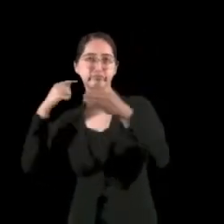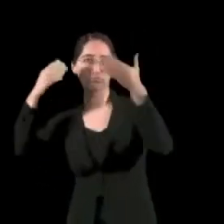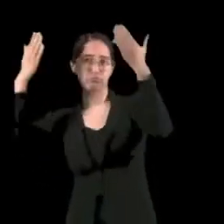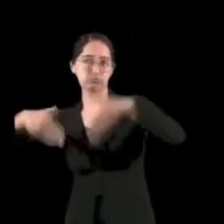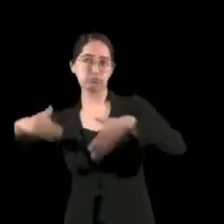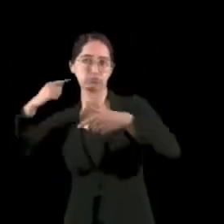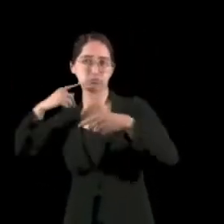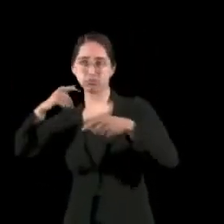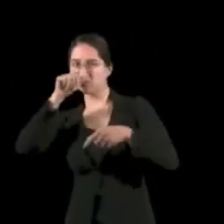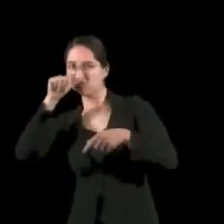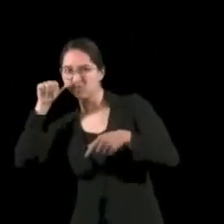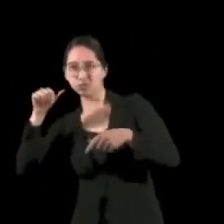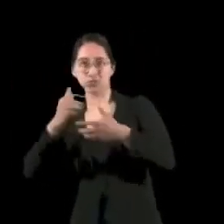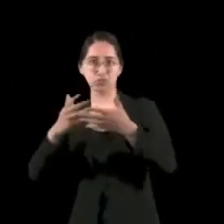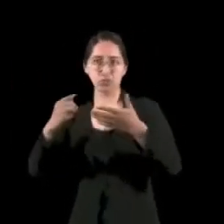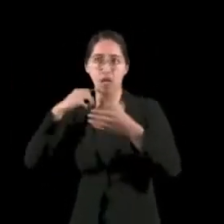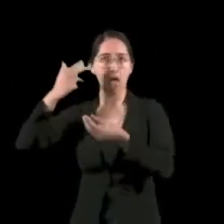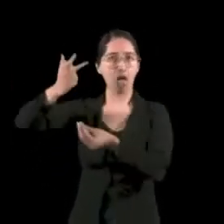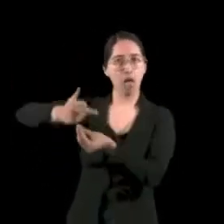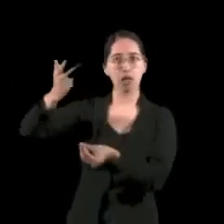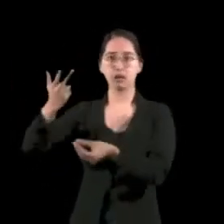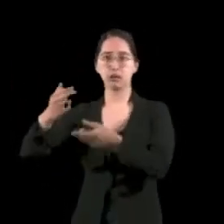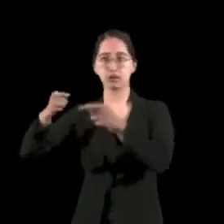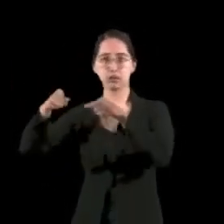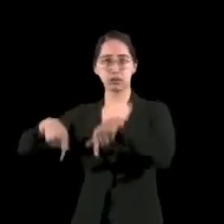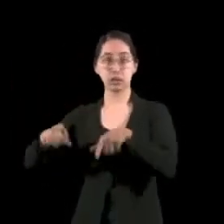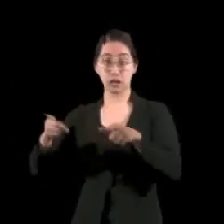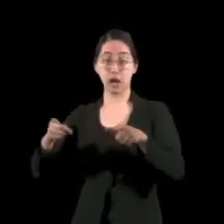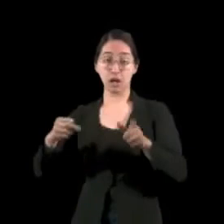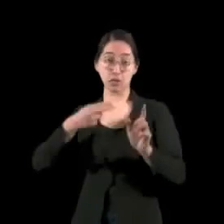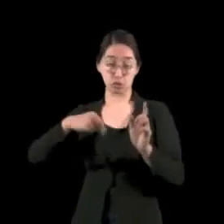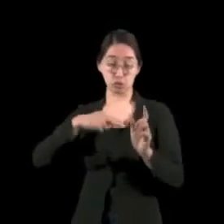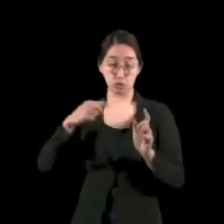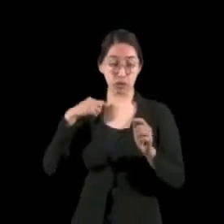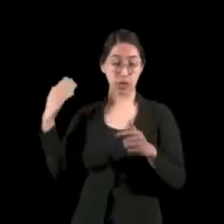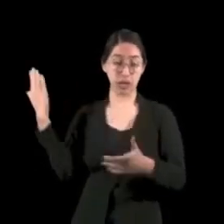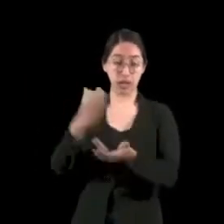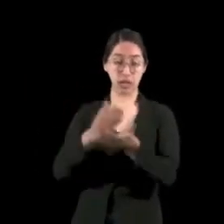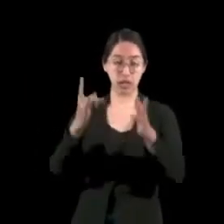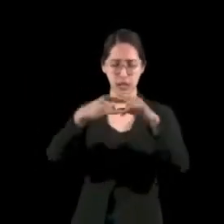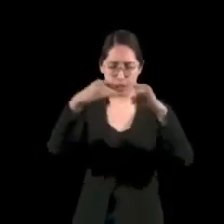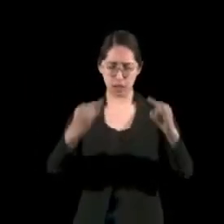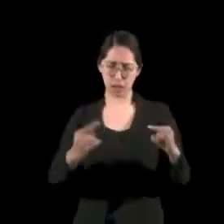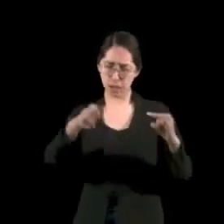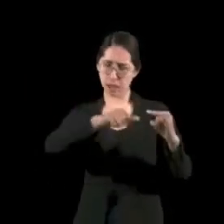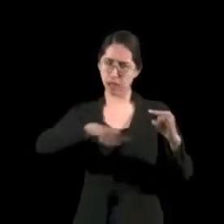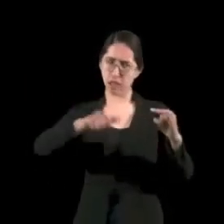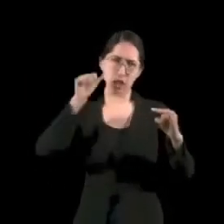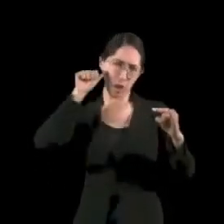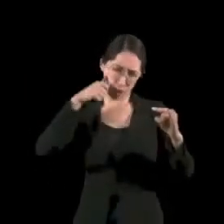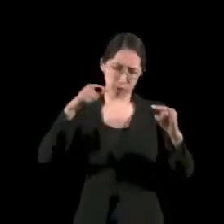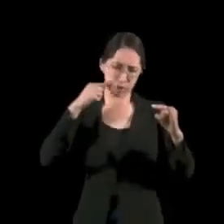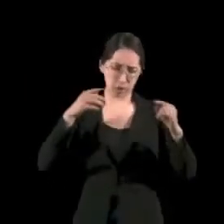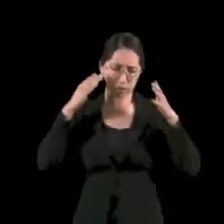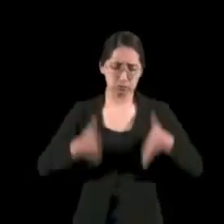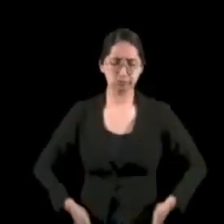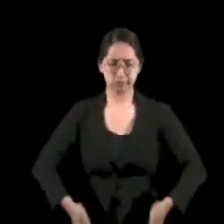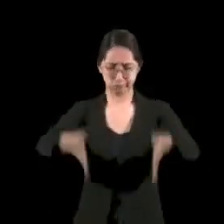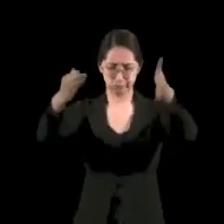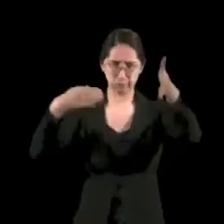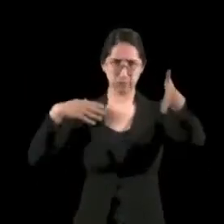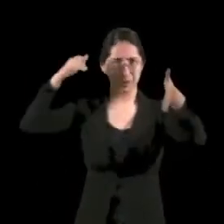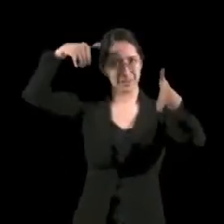de la mafia. Allá llegamos al campamento. En el campamento había una pista hecha por los guerrilleros, se había puesto a trabajar los